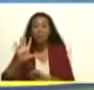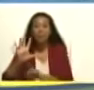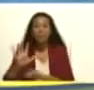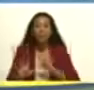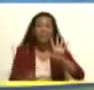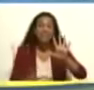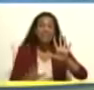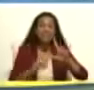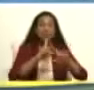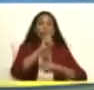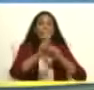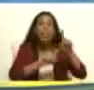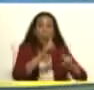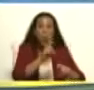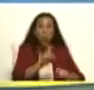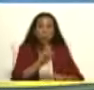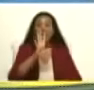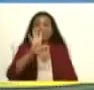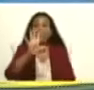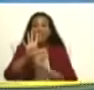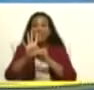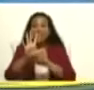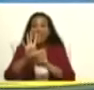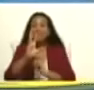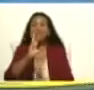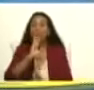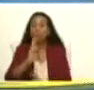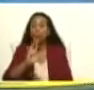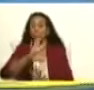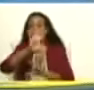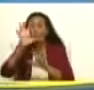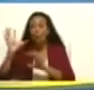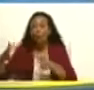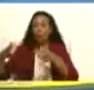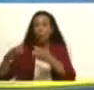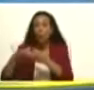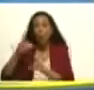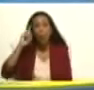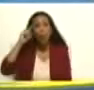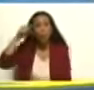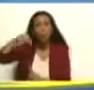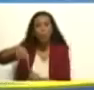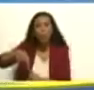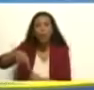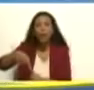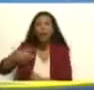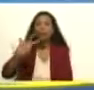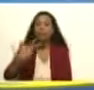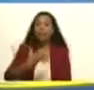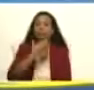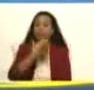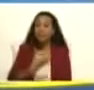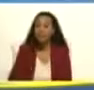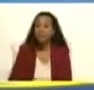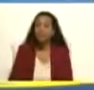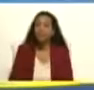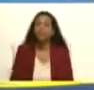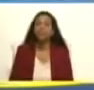5 preguntas por 5 grandes fuerzas, rumbo al 3D,